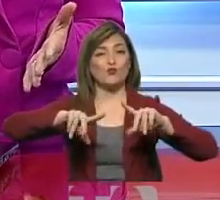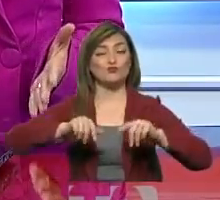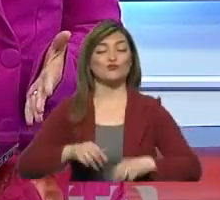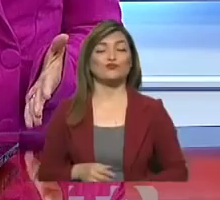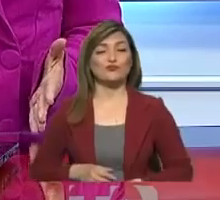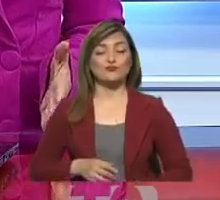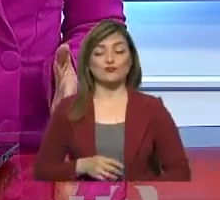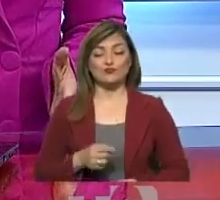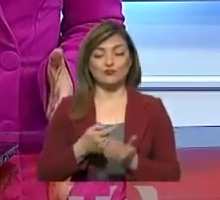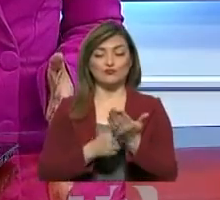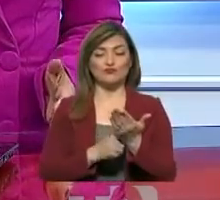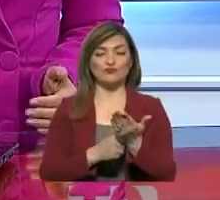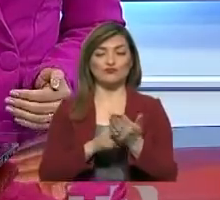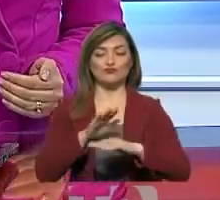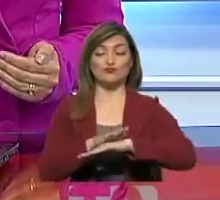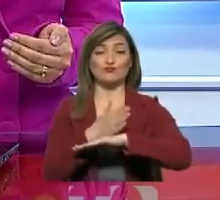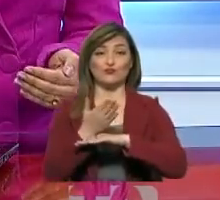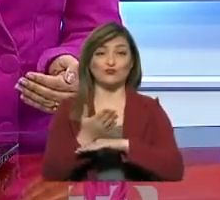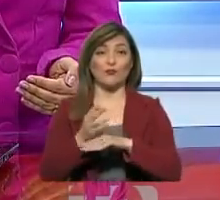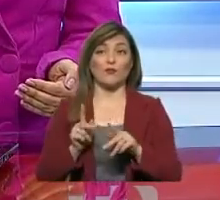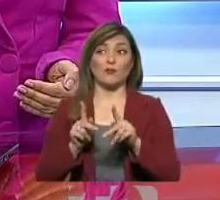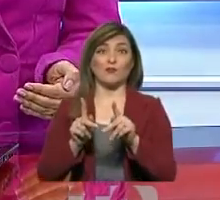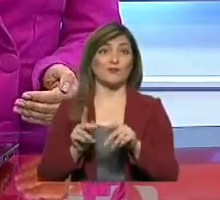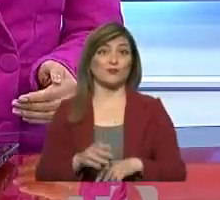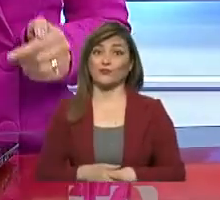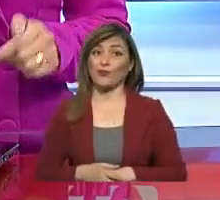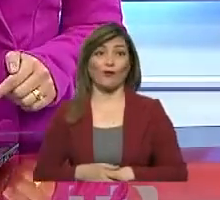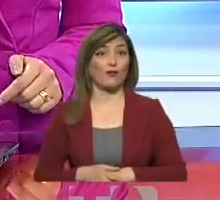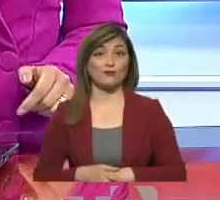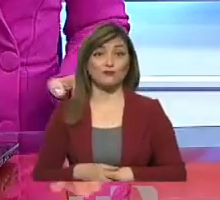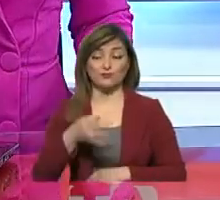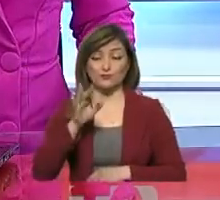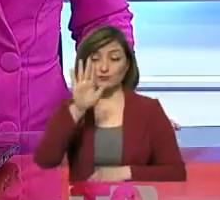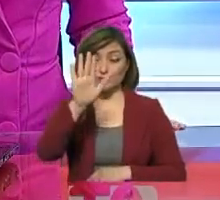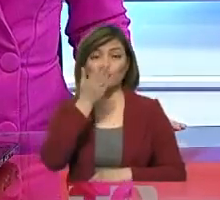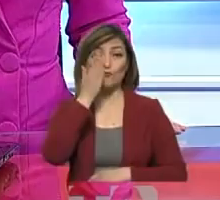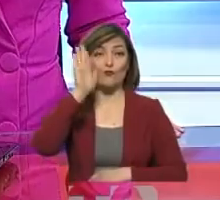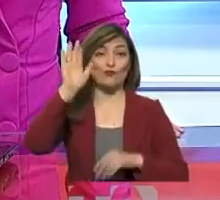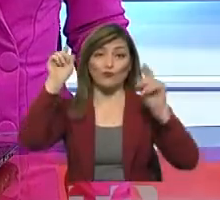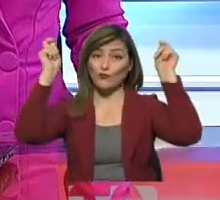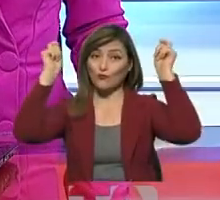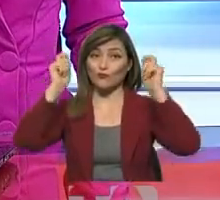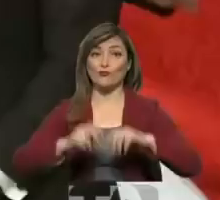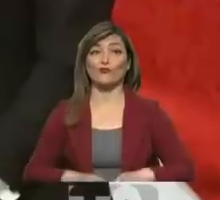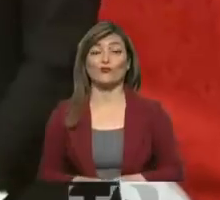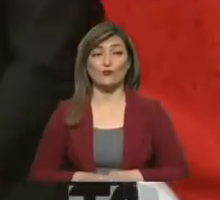Según analistas, esta es una de las causas que no permitió que el burgomaestre cumpla sus ofrecimientos de campaña.